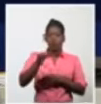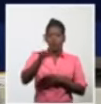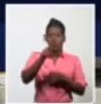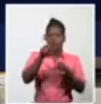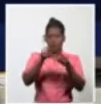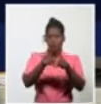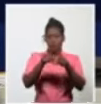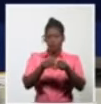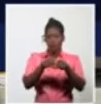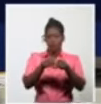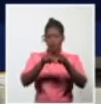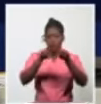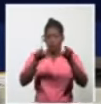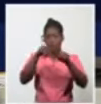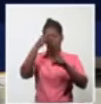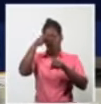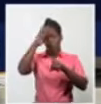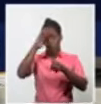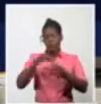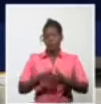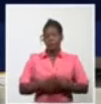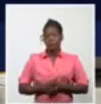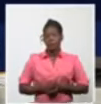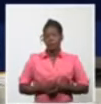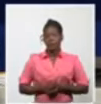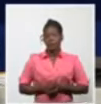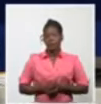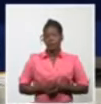del territorio nacional. Y